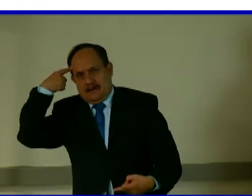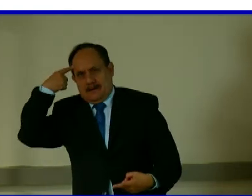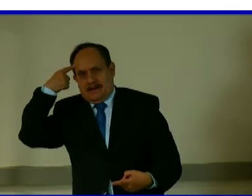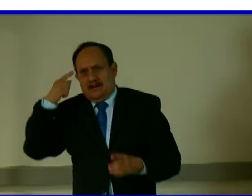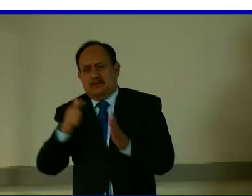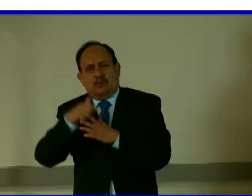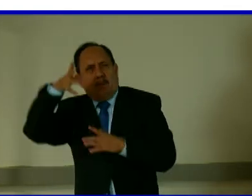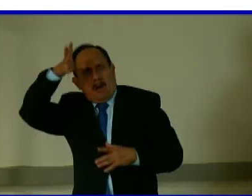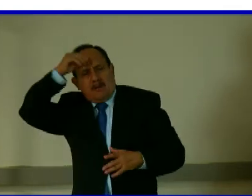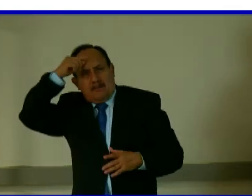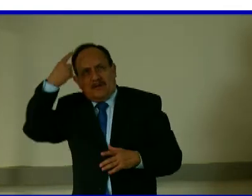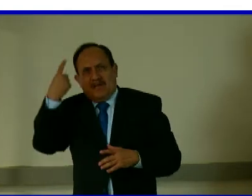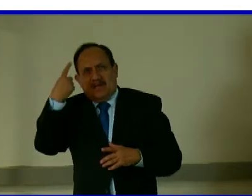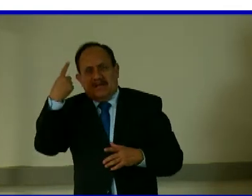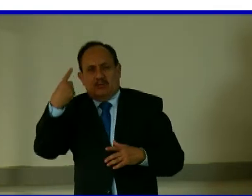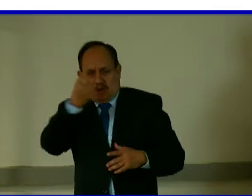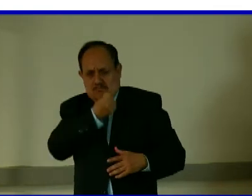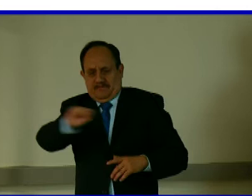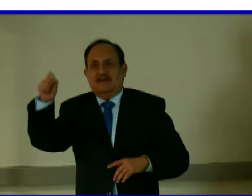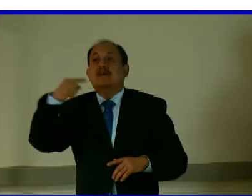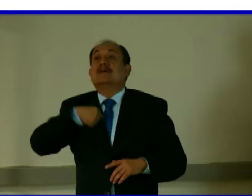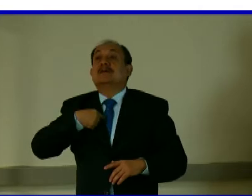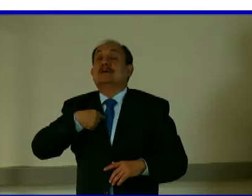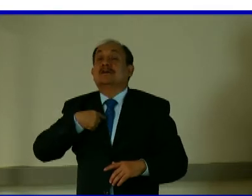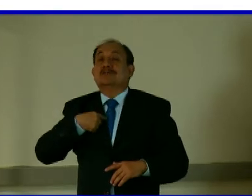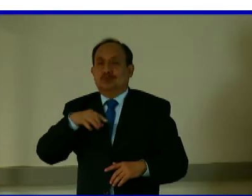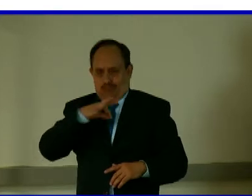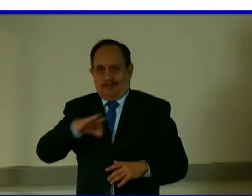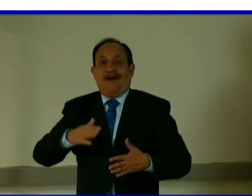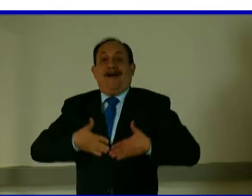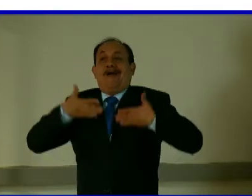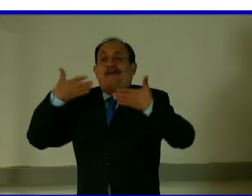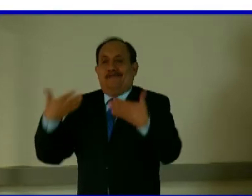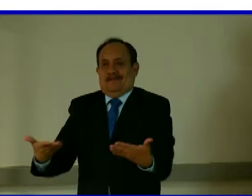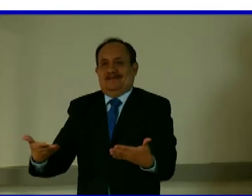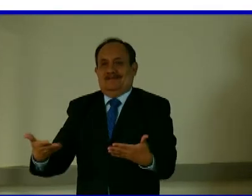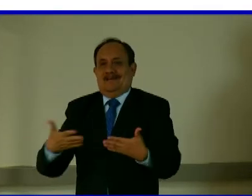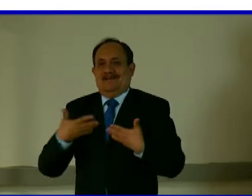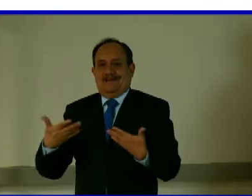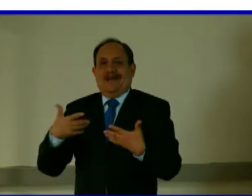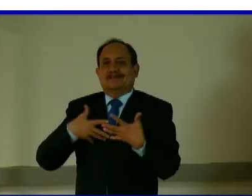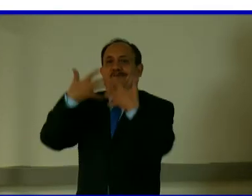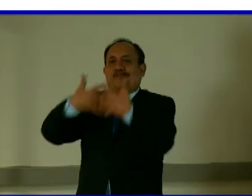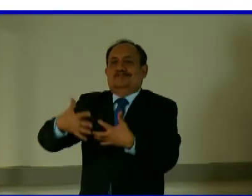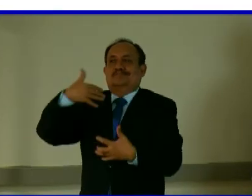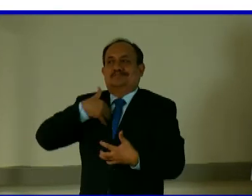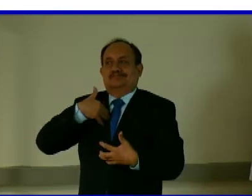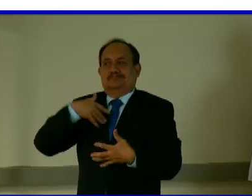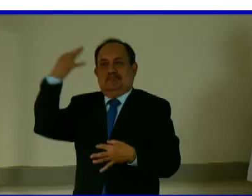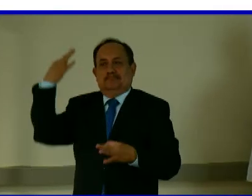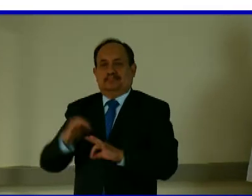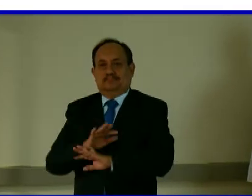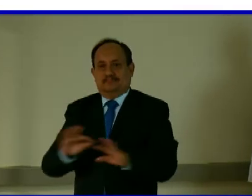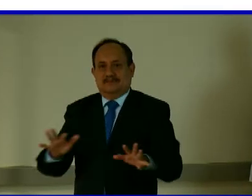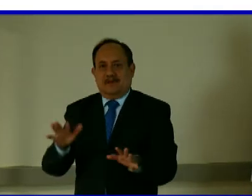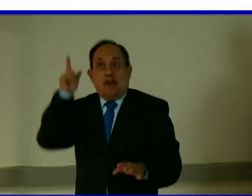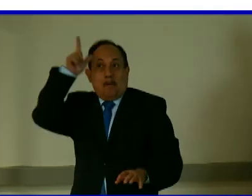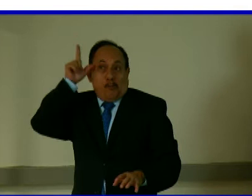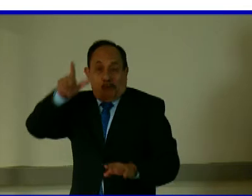competencia en una destreza, yo voy a tener confianza en cómo yo funciono ahí. Punto. Es muy